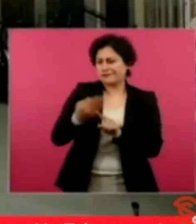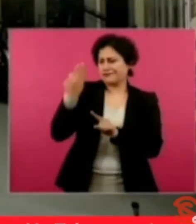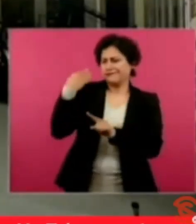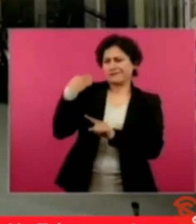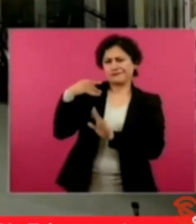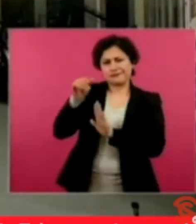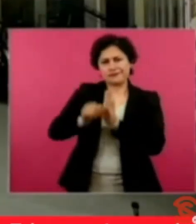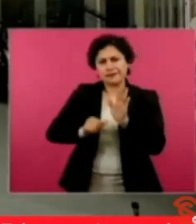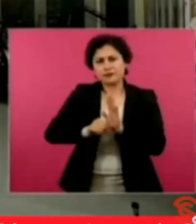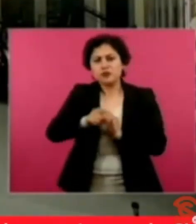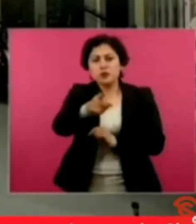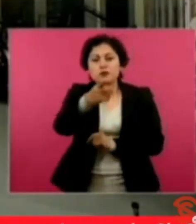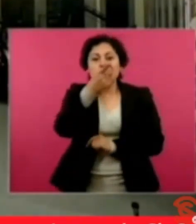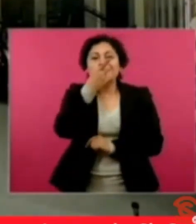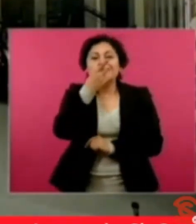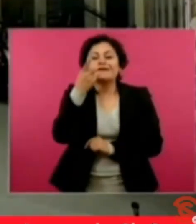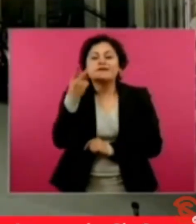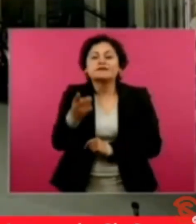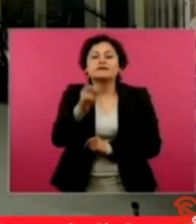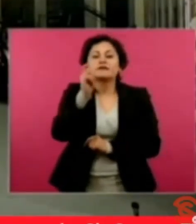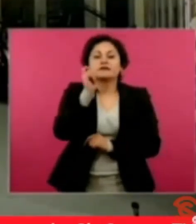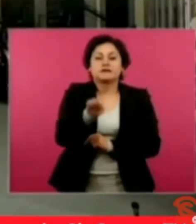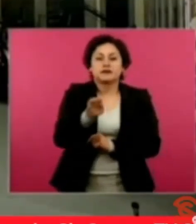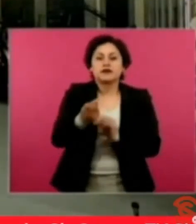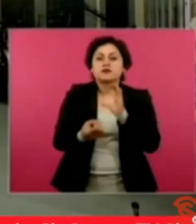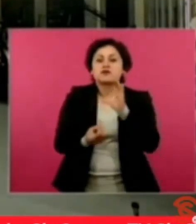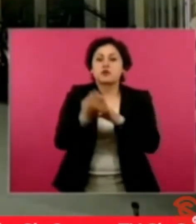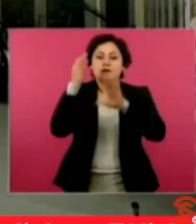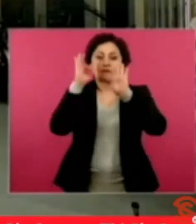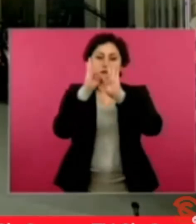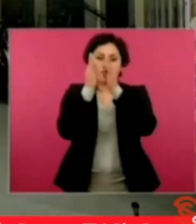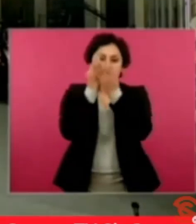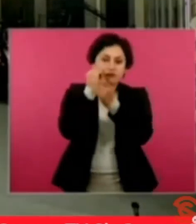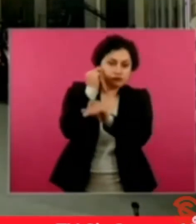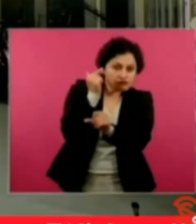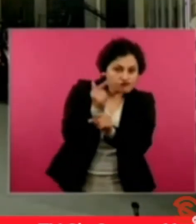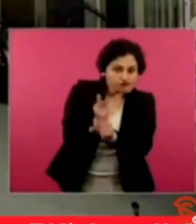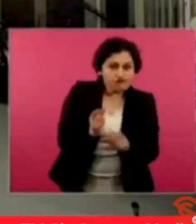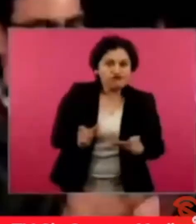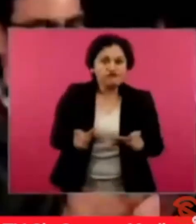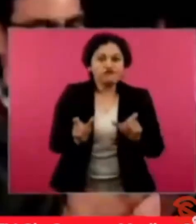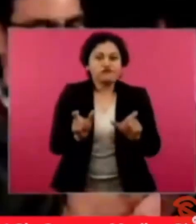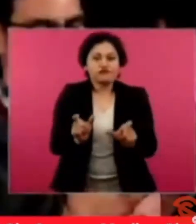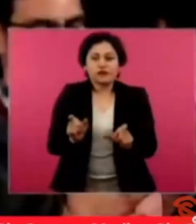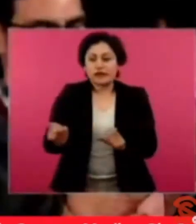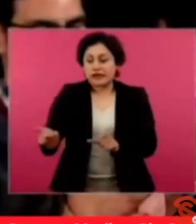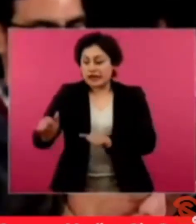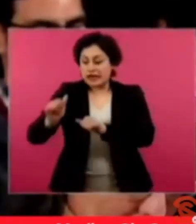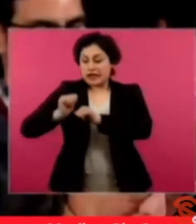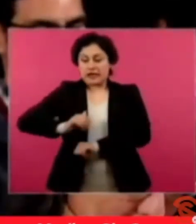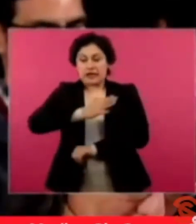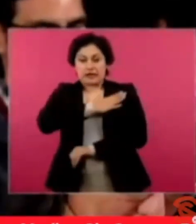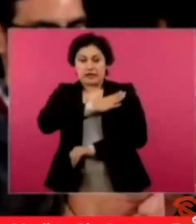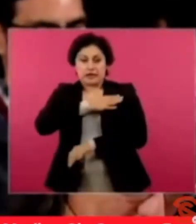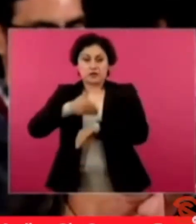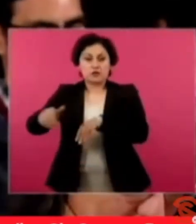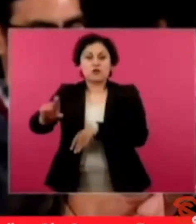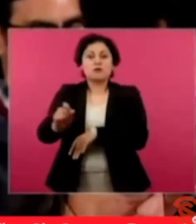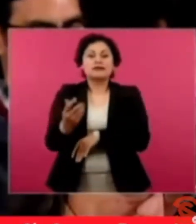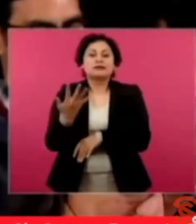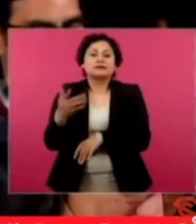que se estaba trabajando en una nueva estrategia. Ya el general de la 25 Zona Militar apenas